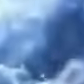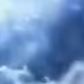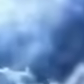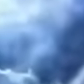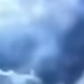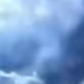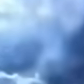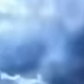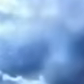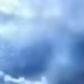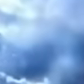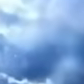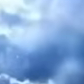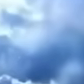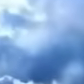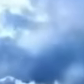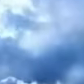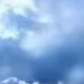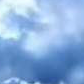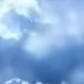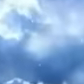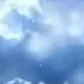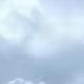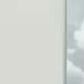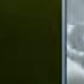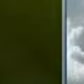Este sector es auspiciado por